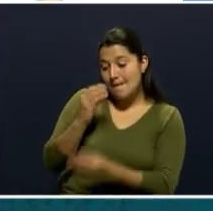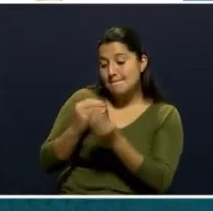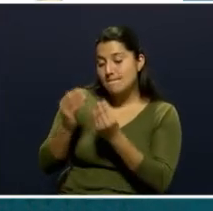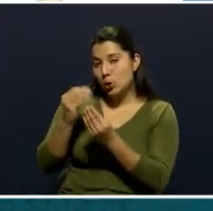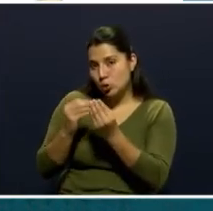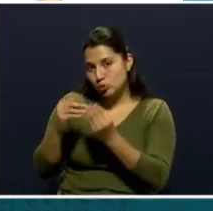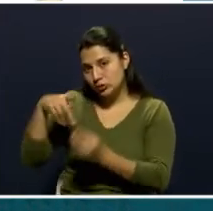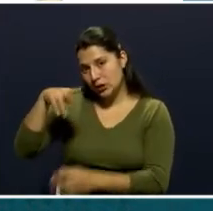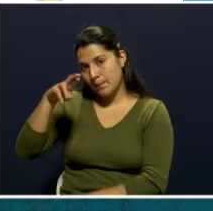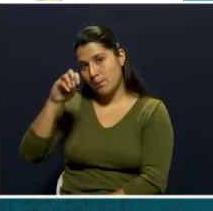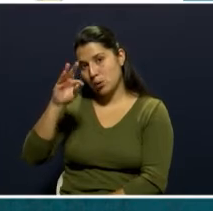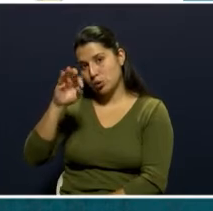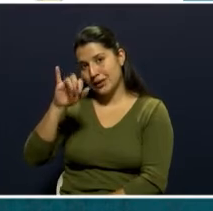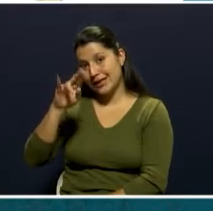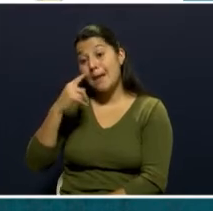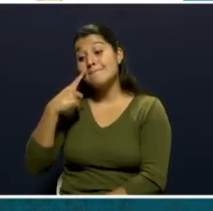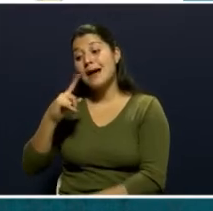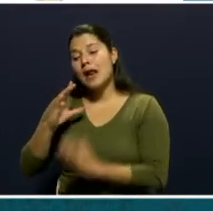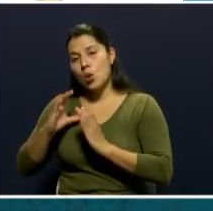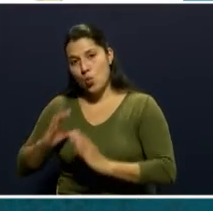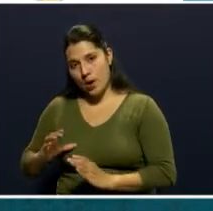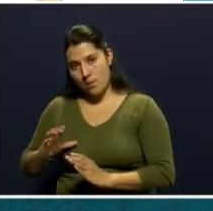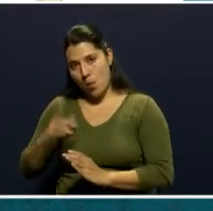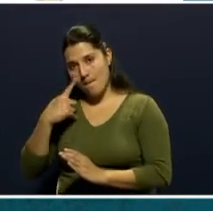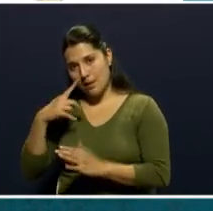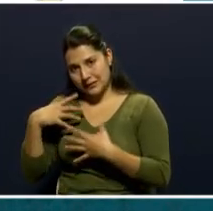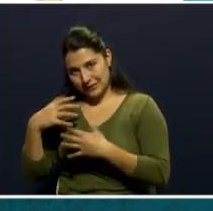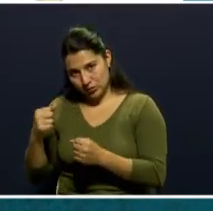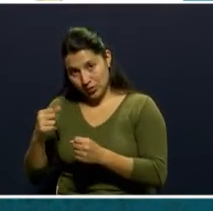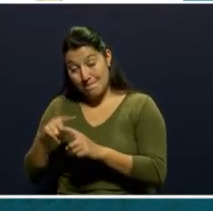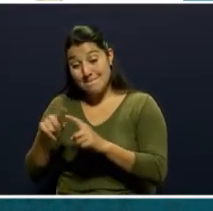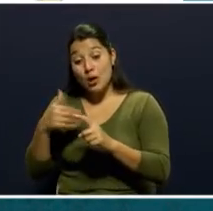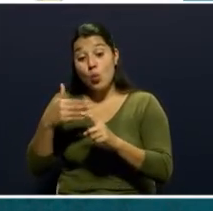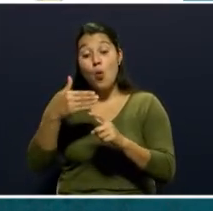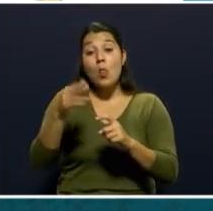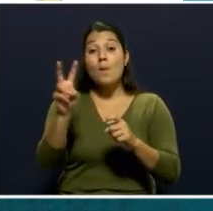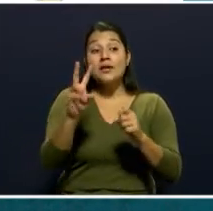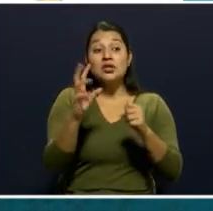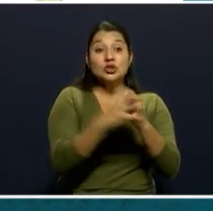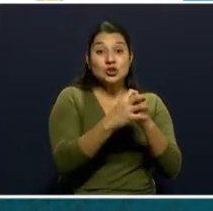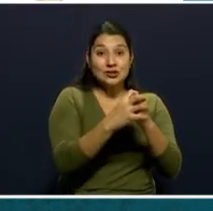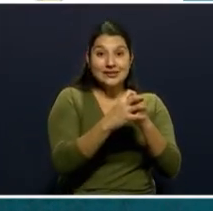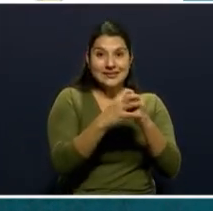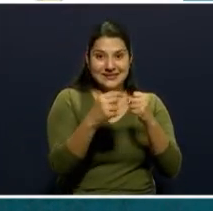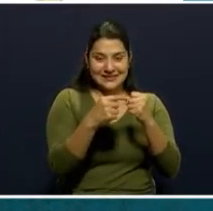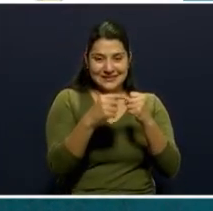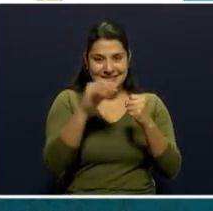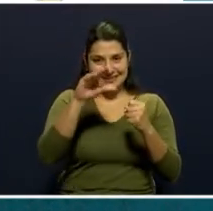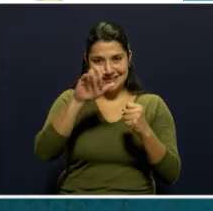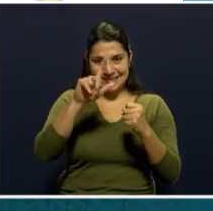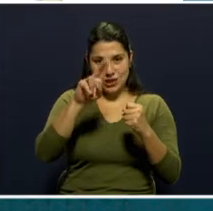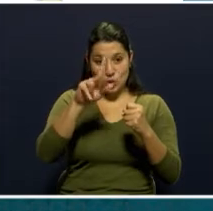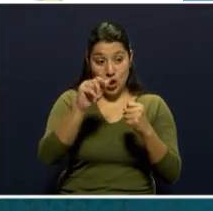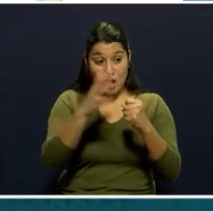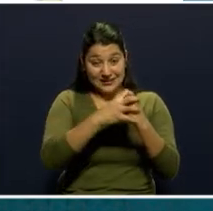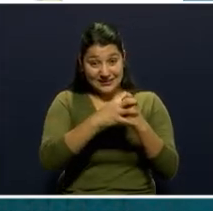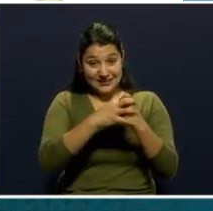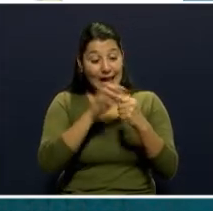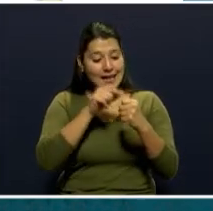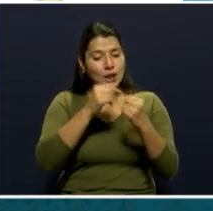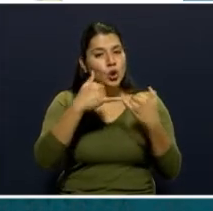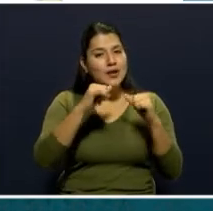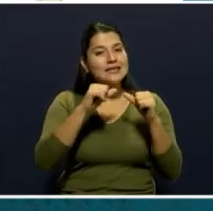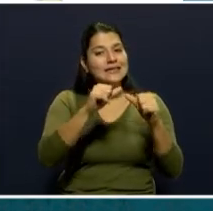célula. Entonces, se ha visto actualmente que las proteínas de este virus tienen tanto capacidad